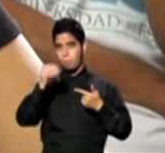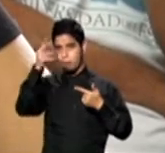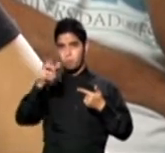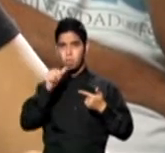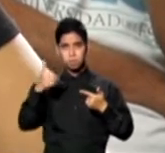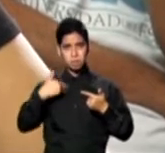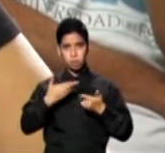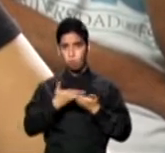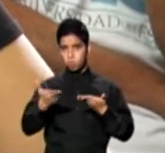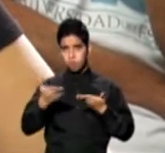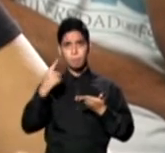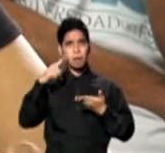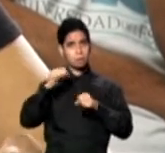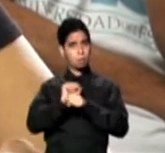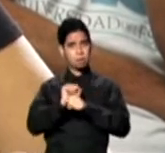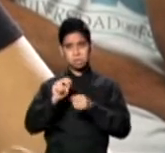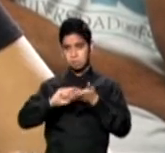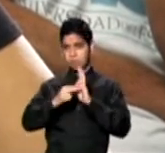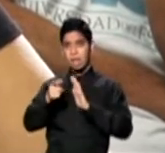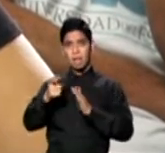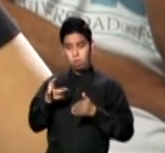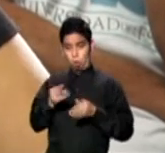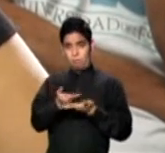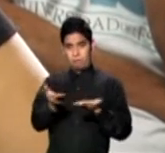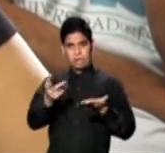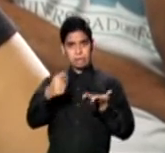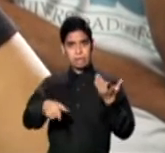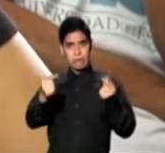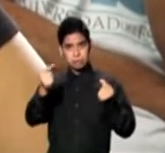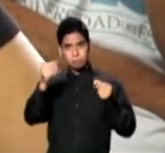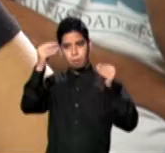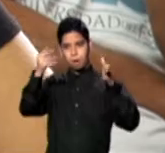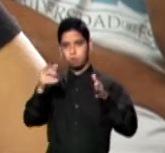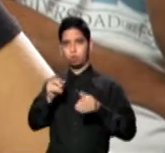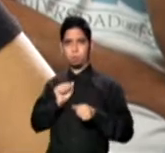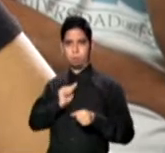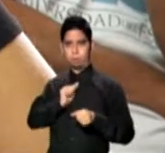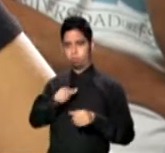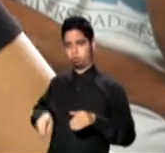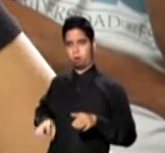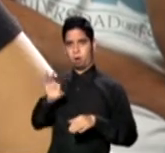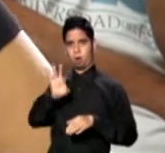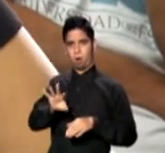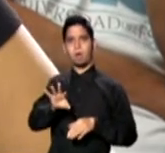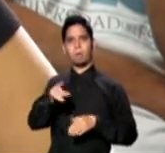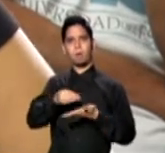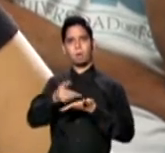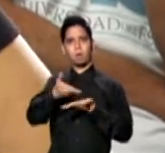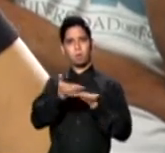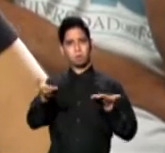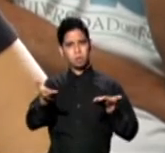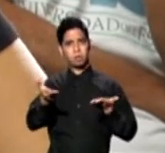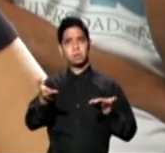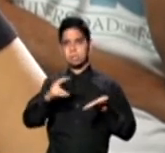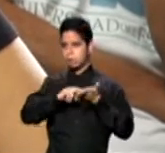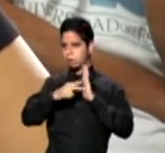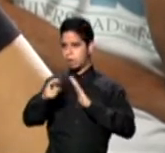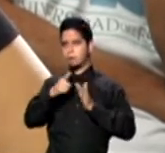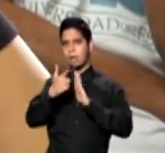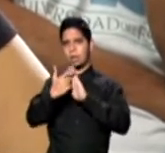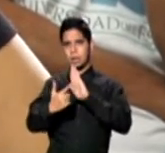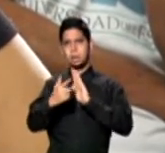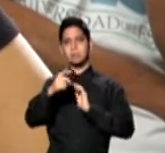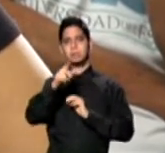y tras que no tienen materiales, pagan de su bolsillo los mismos, también los vas a dejar sin leyes especiales que los beneficien. Definitivamente, esa ley 160